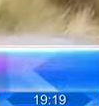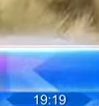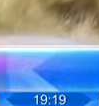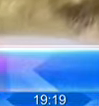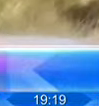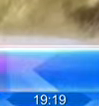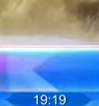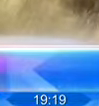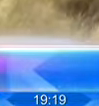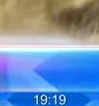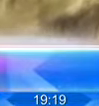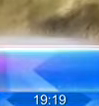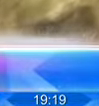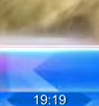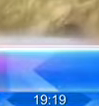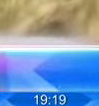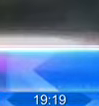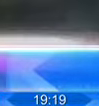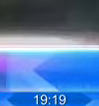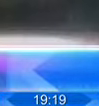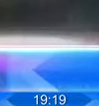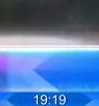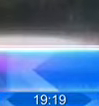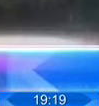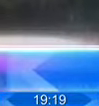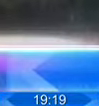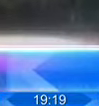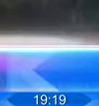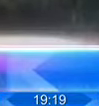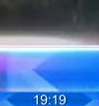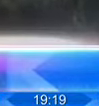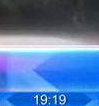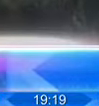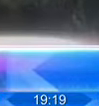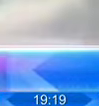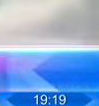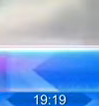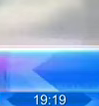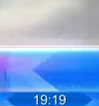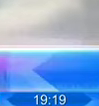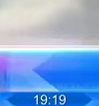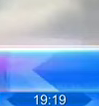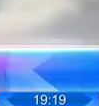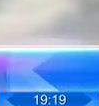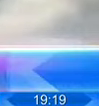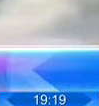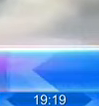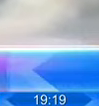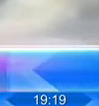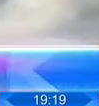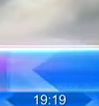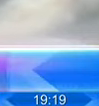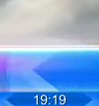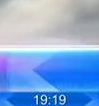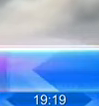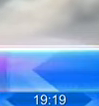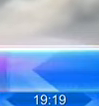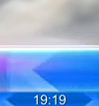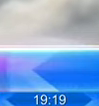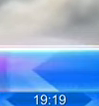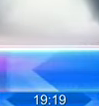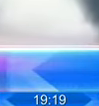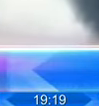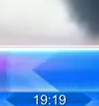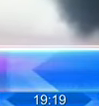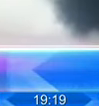Cerca de 60 miembros del Cuerpo de Bomberos continúan combatiendo el incendio forestal registrado este miércoles cerca de las 15 horas con